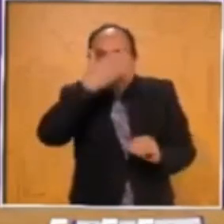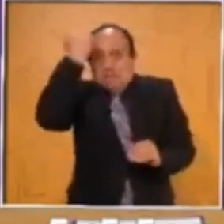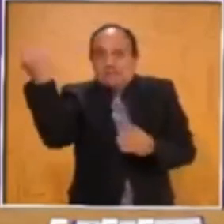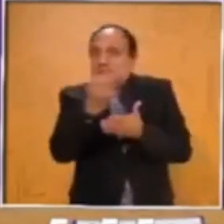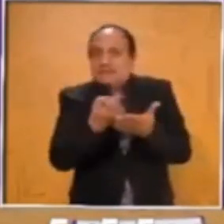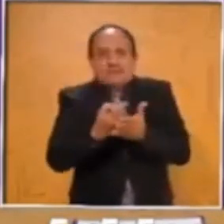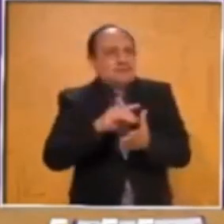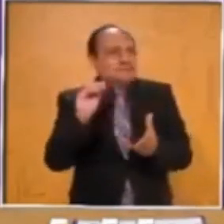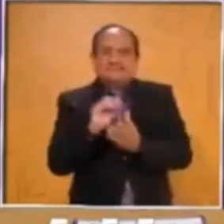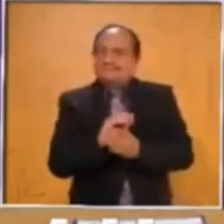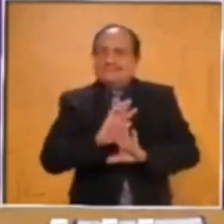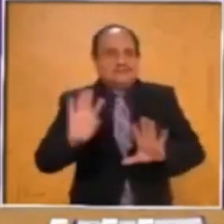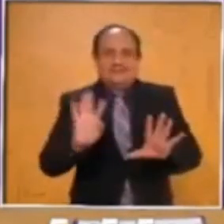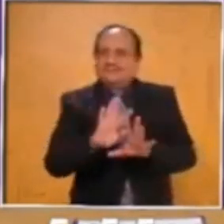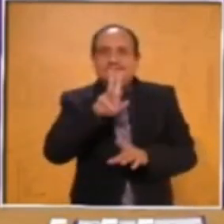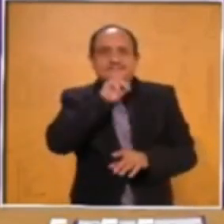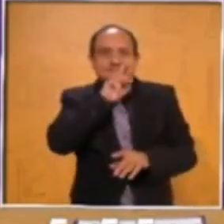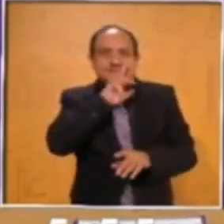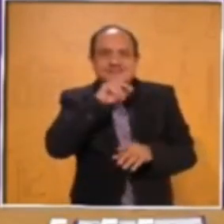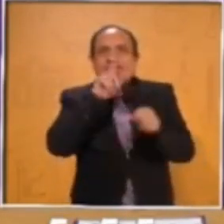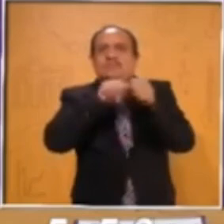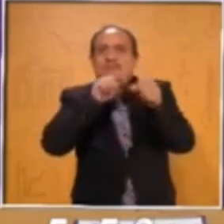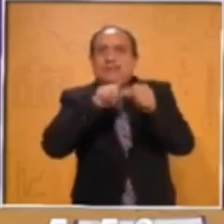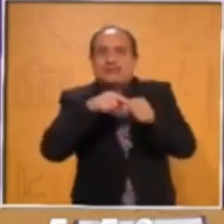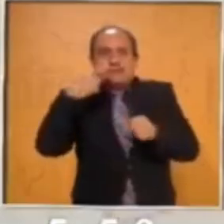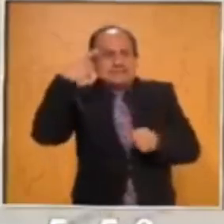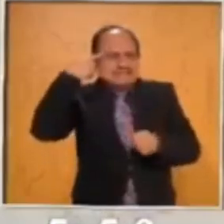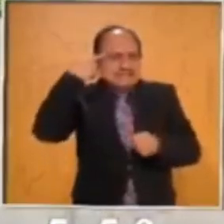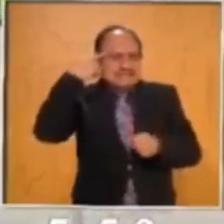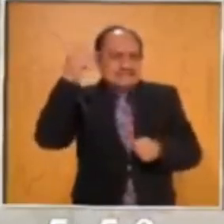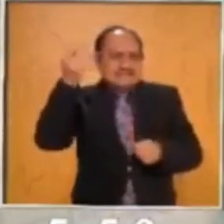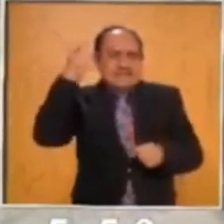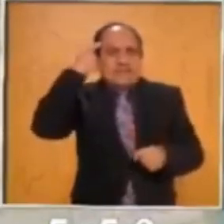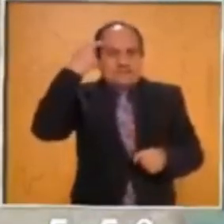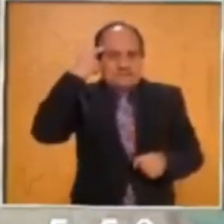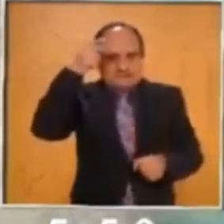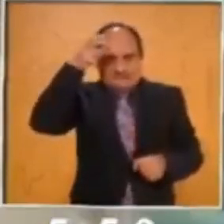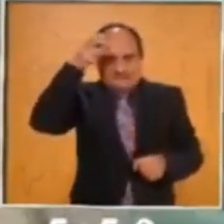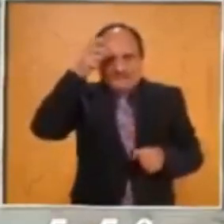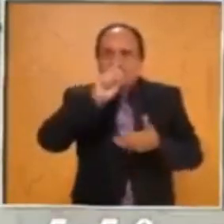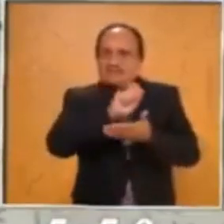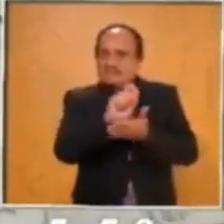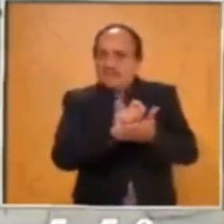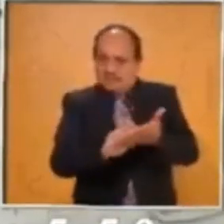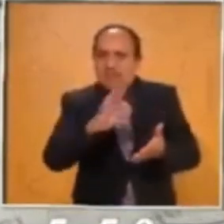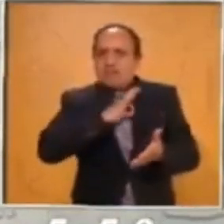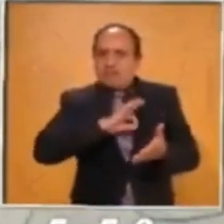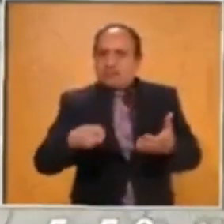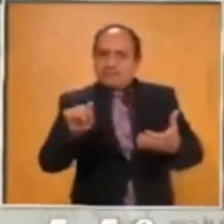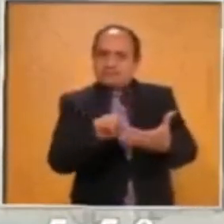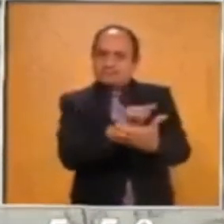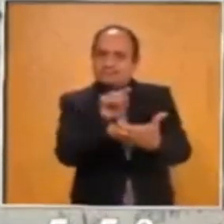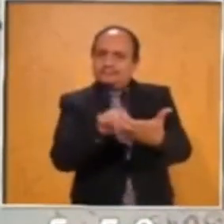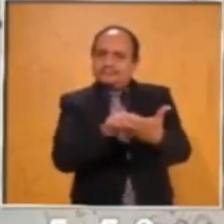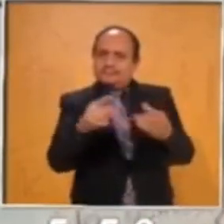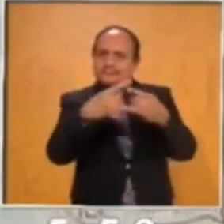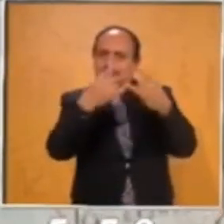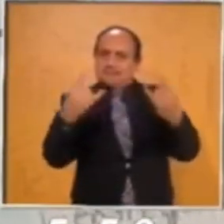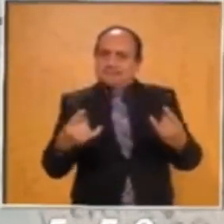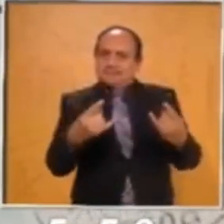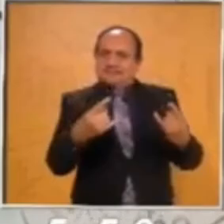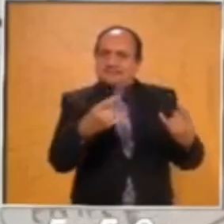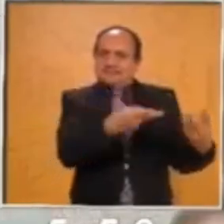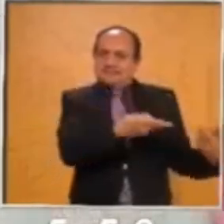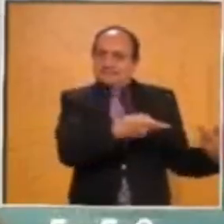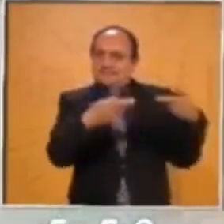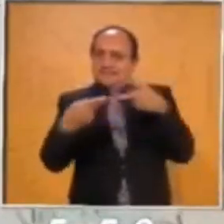Si se fijan, un poco de color y un poco de ingenio es lo que me está dando un cómic donde estoy trasladando toda mi